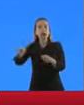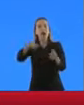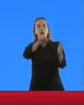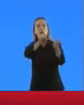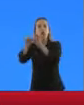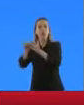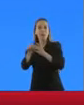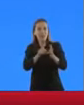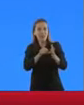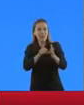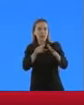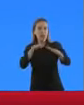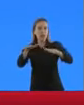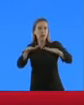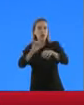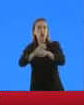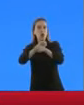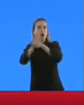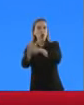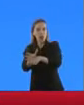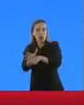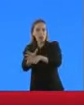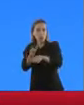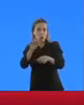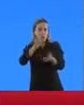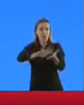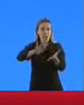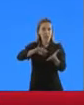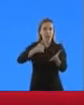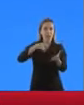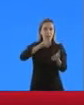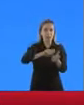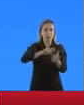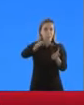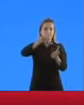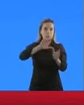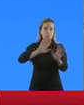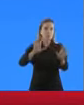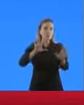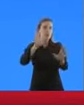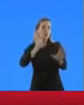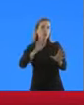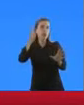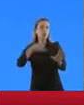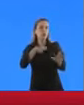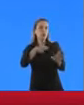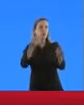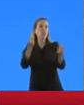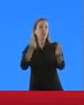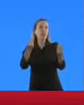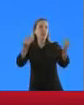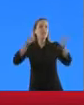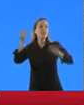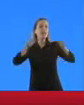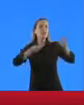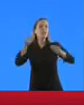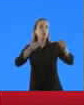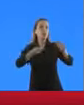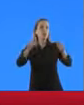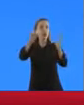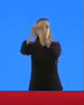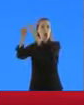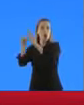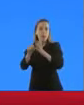45 mil pesos por única vez y demás, lo va a decidir Cristina como lo ha hecho todo en este gobierno, incluso el